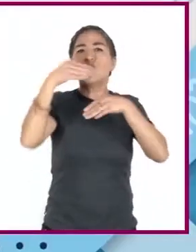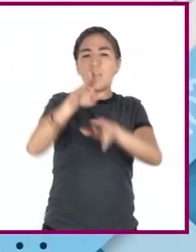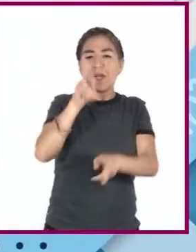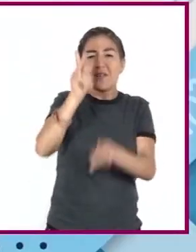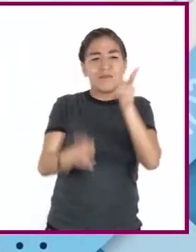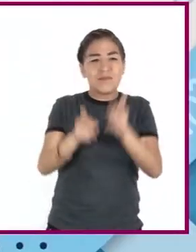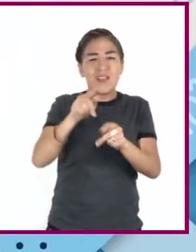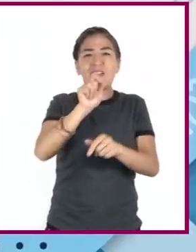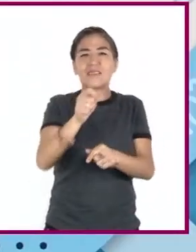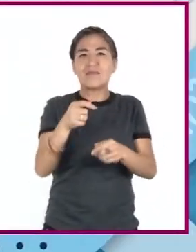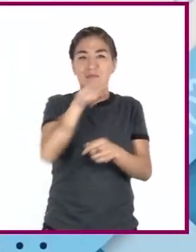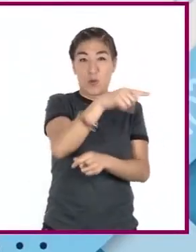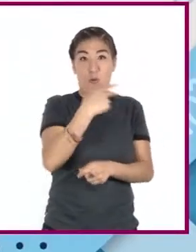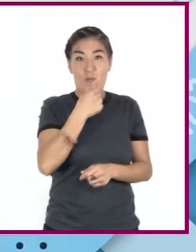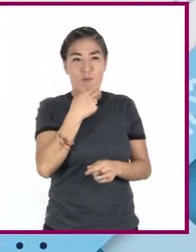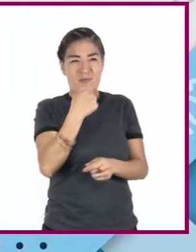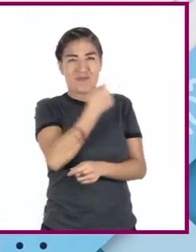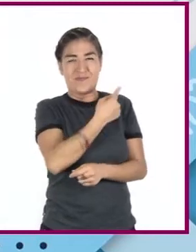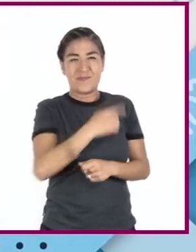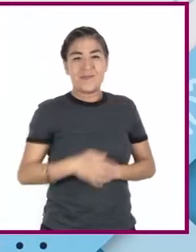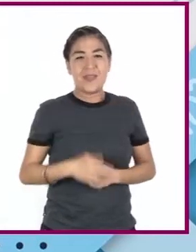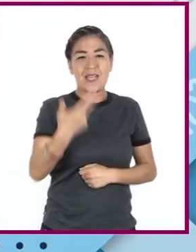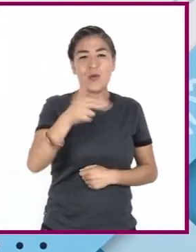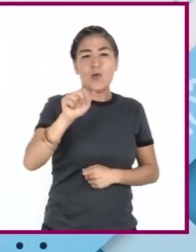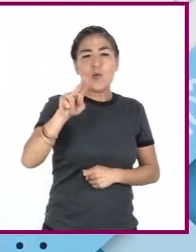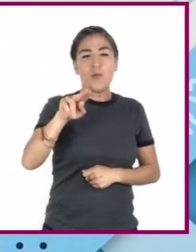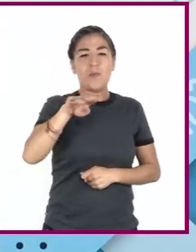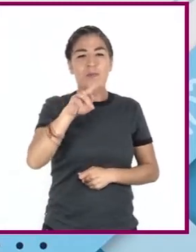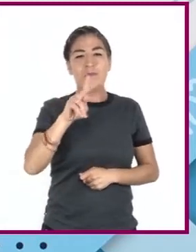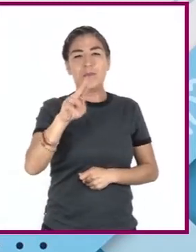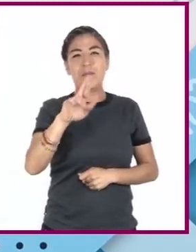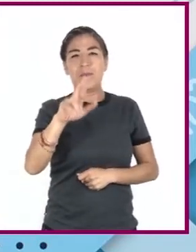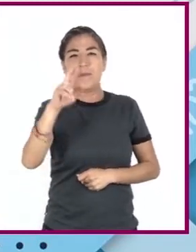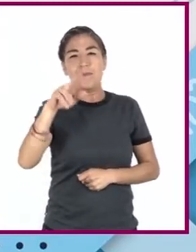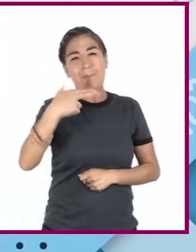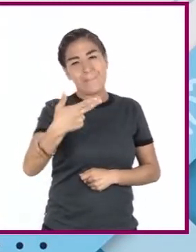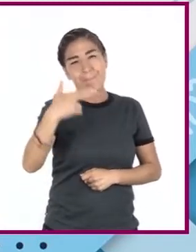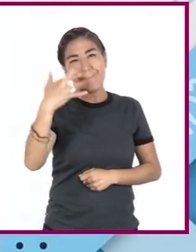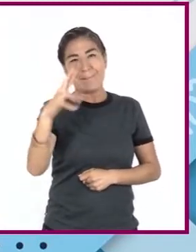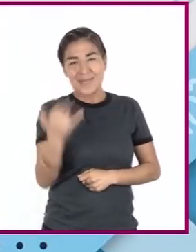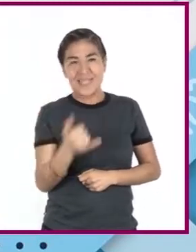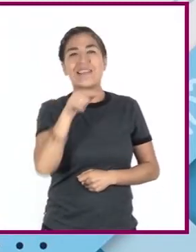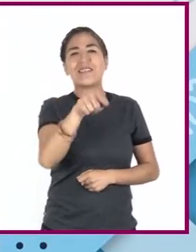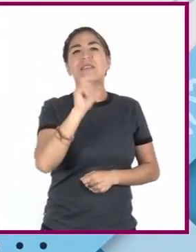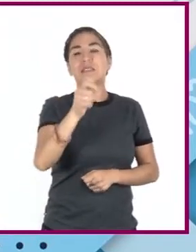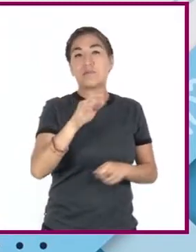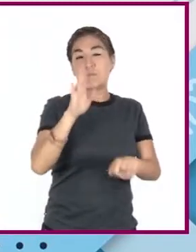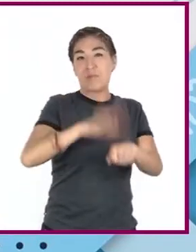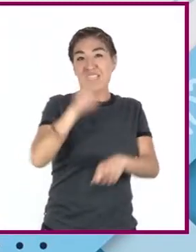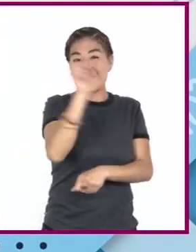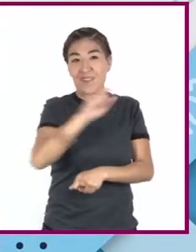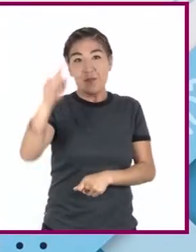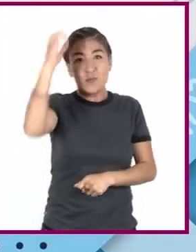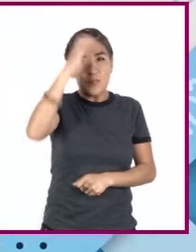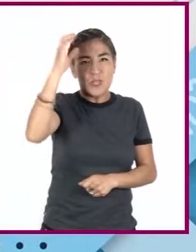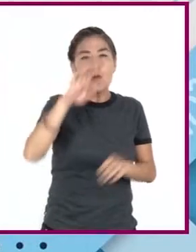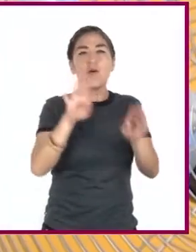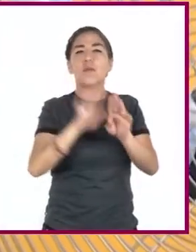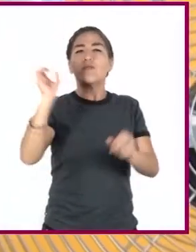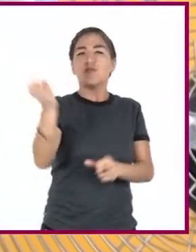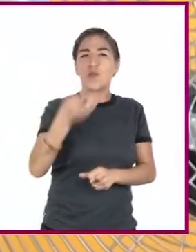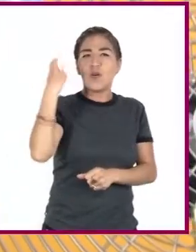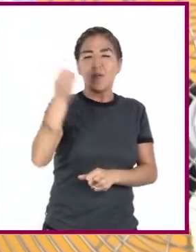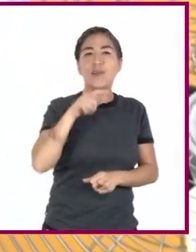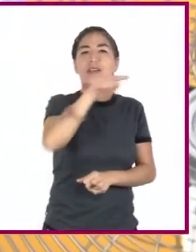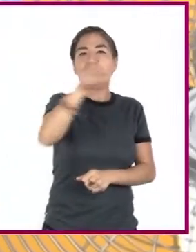impartidas por Humphrey Davy. Humphrey Davy era un muy famoso científico que daba conferencias